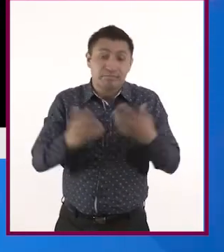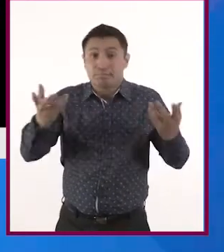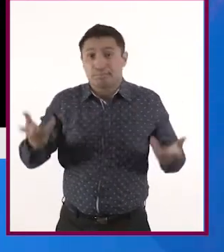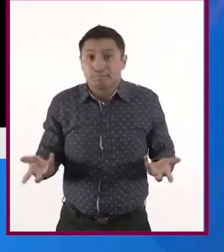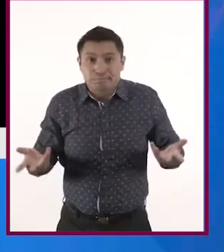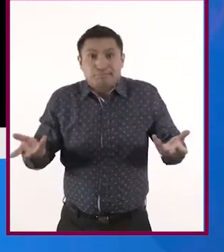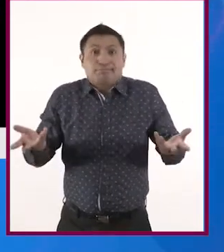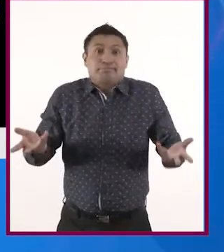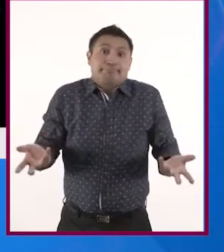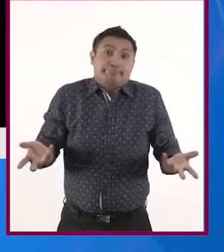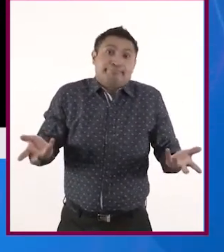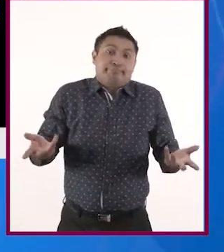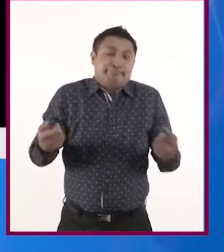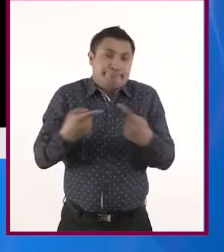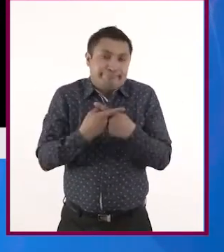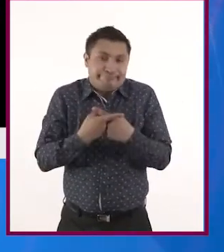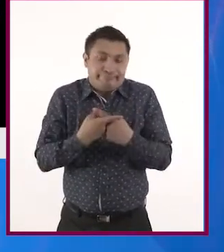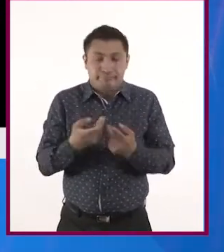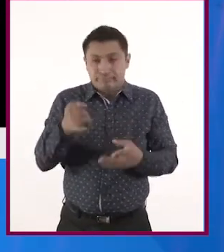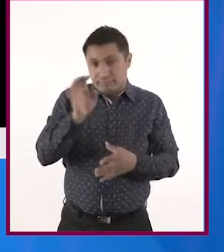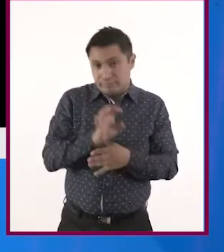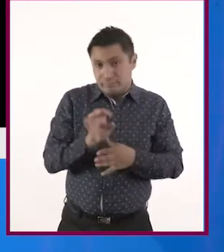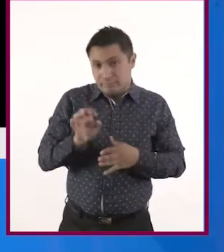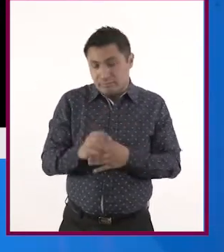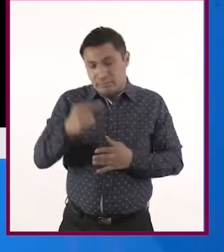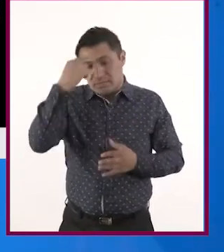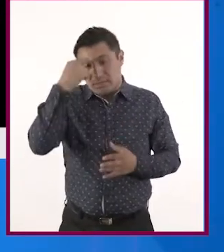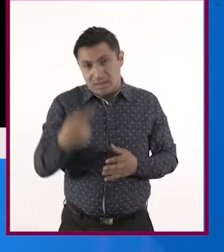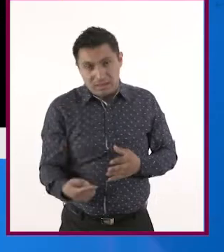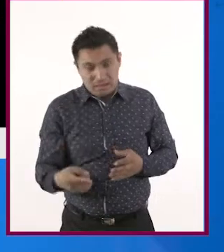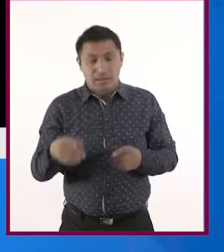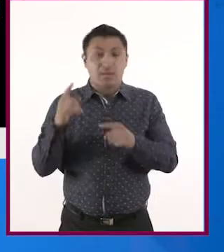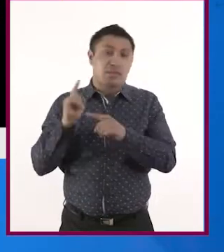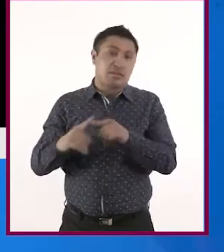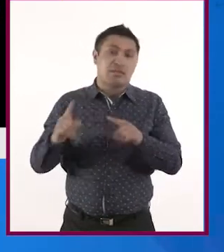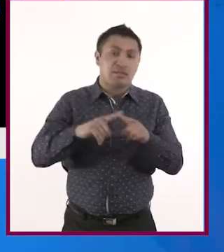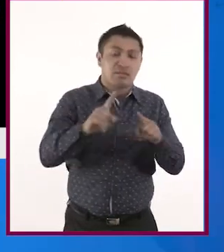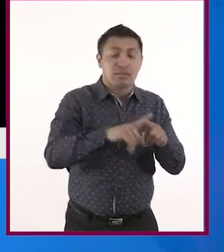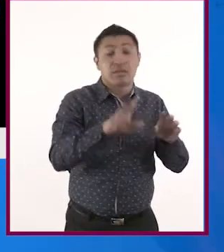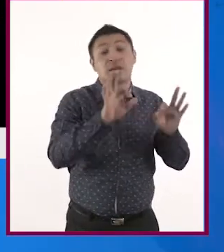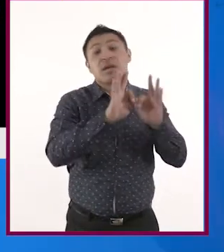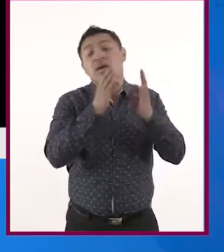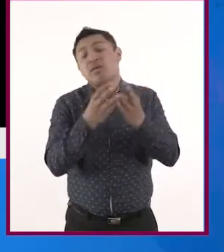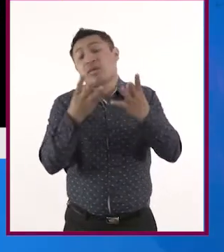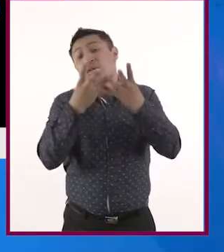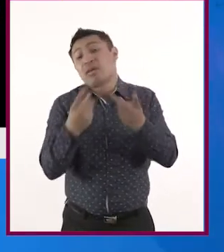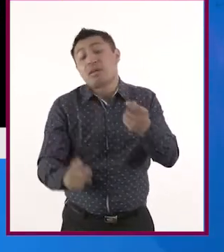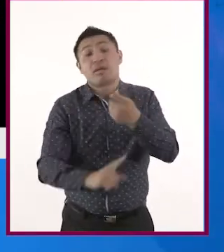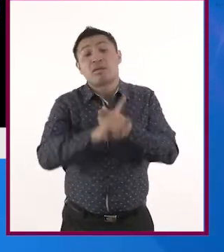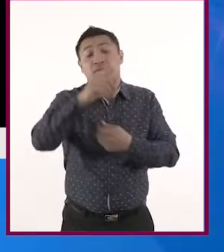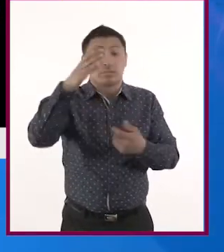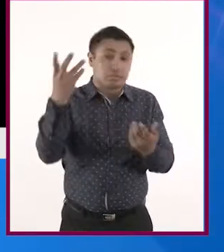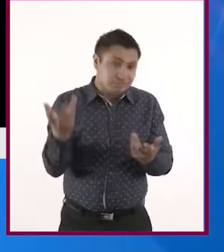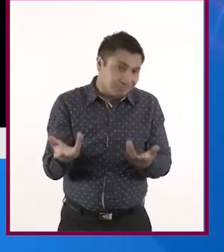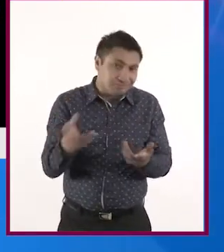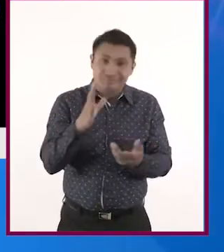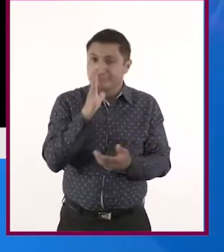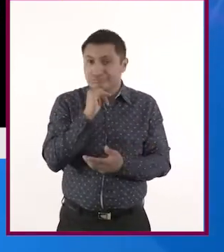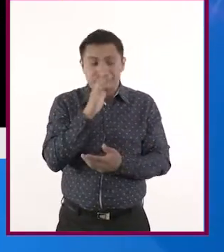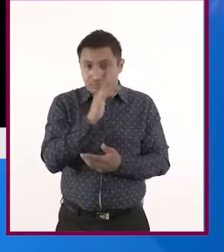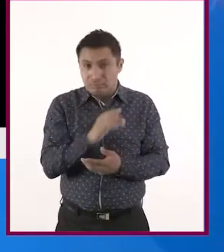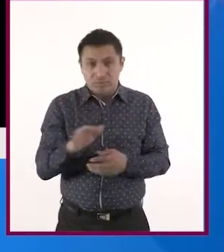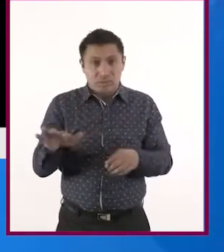modificar y, digamos que localizar las distintas formas en las que se hace esto, no siempre se logra porque hay, digamos, como reglas